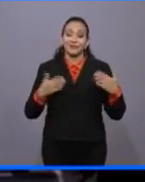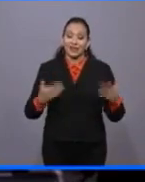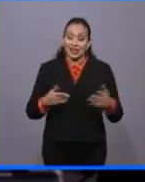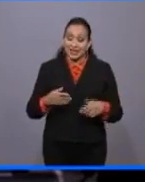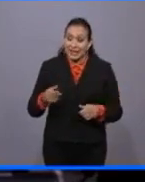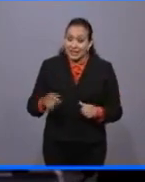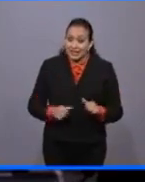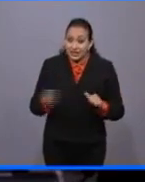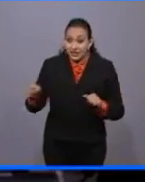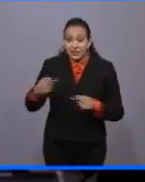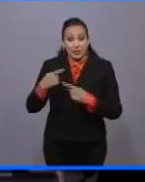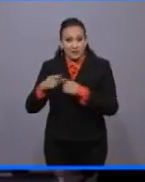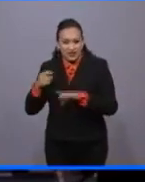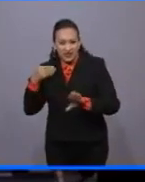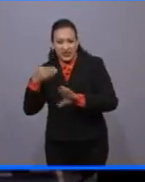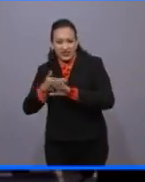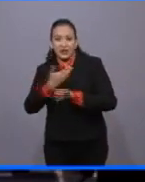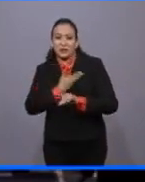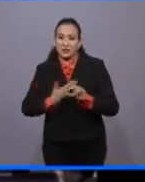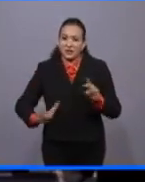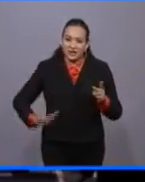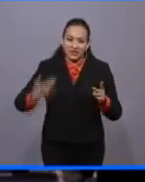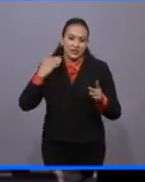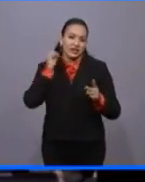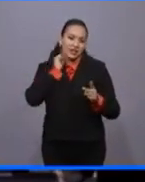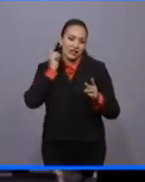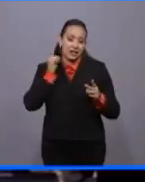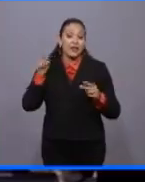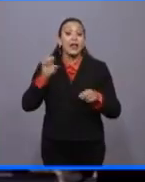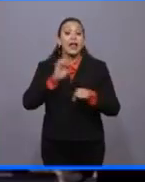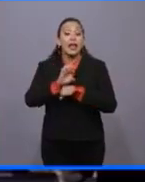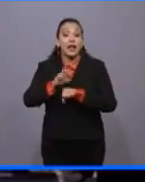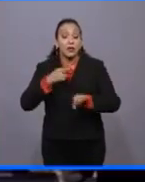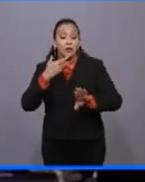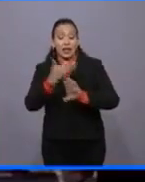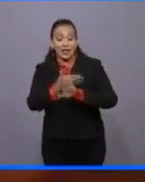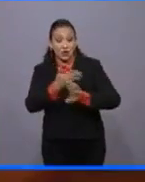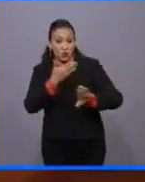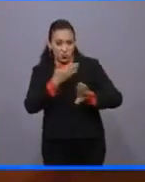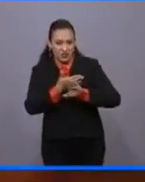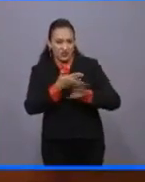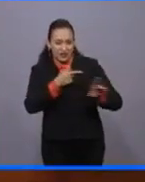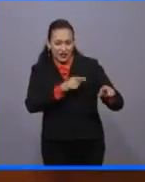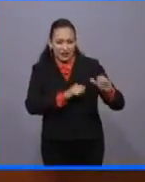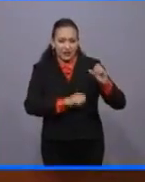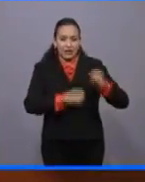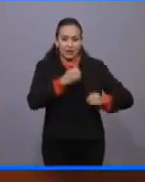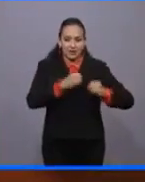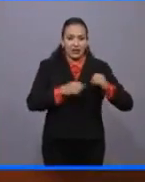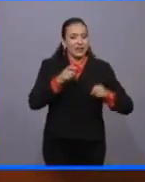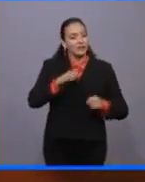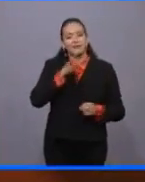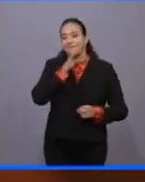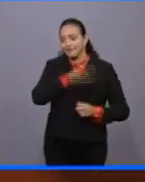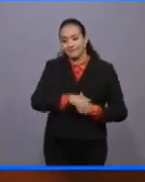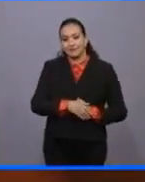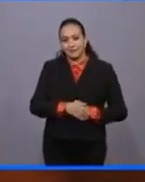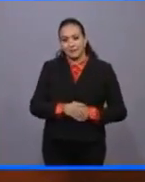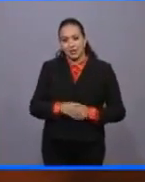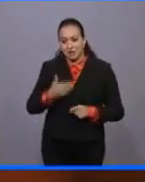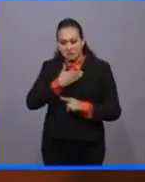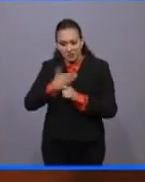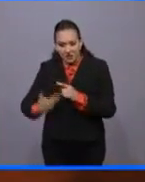los poderes ejecutivo y legislativo de Ecuador a la Corte Constitucional son inaceptables.